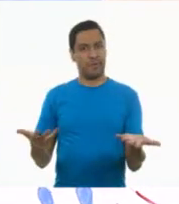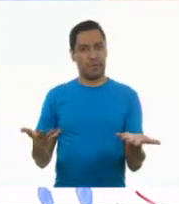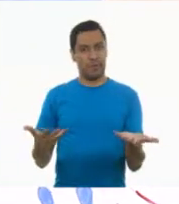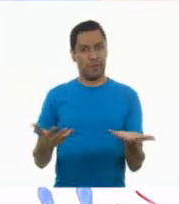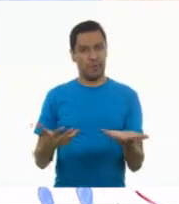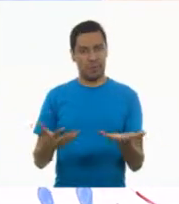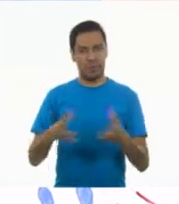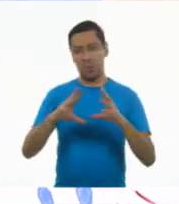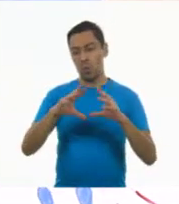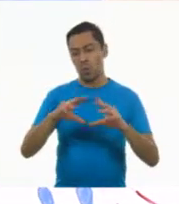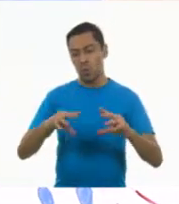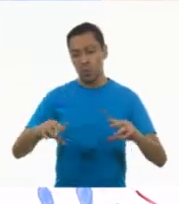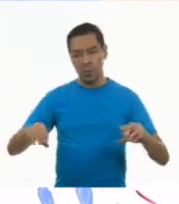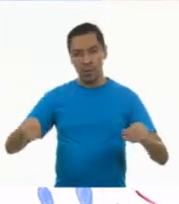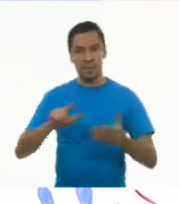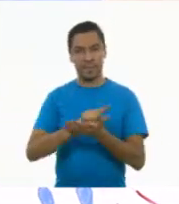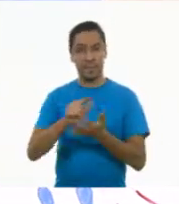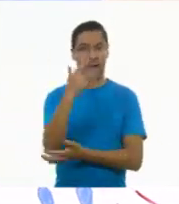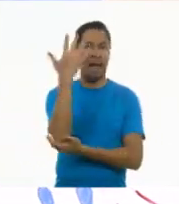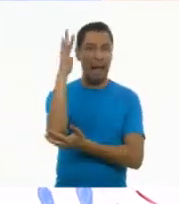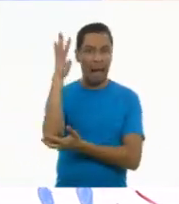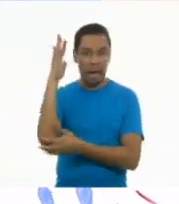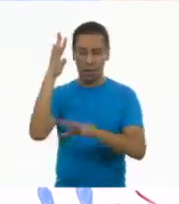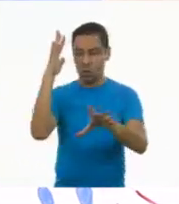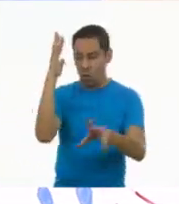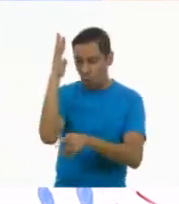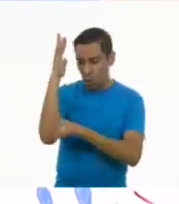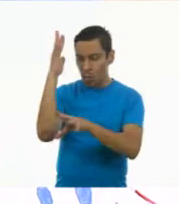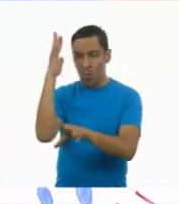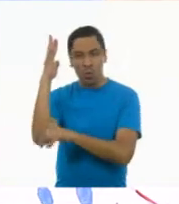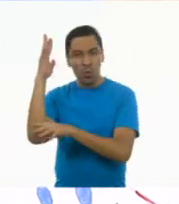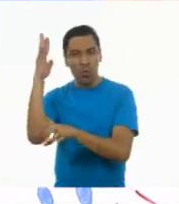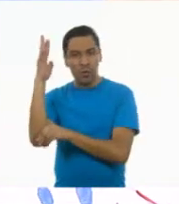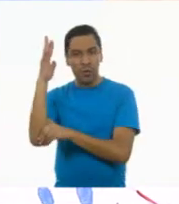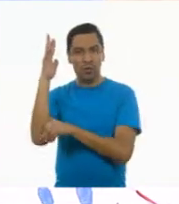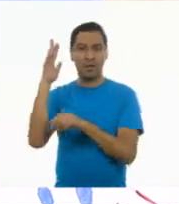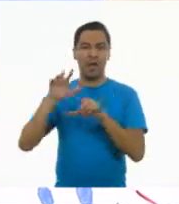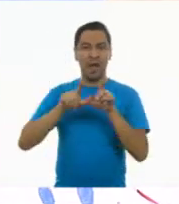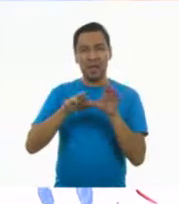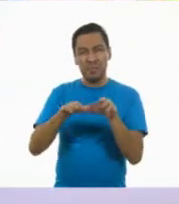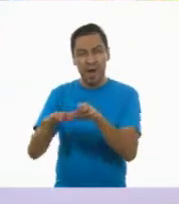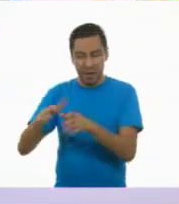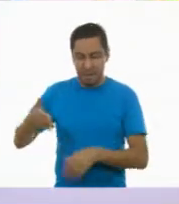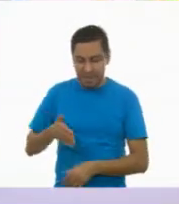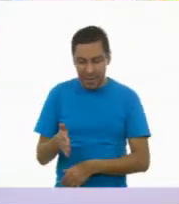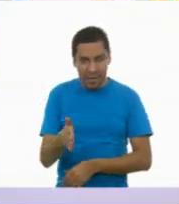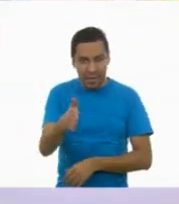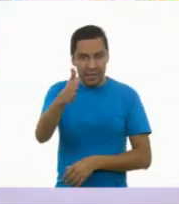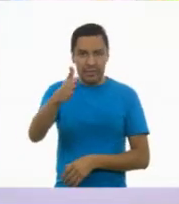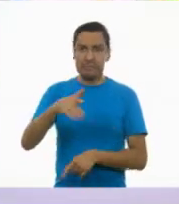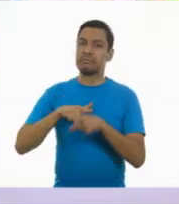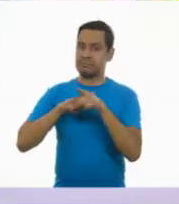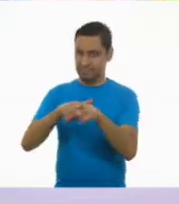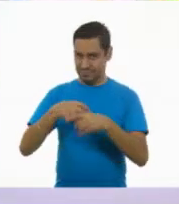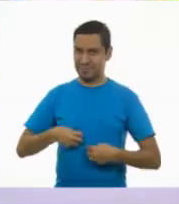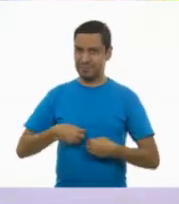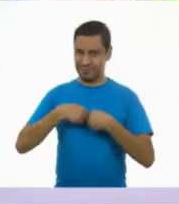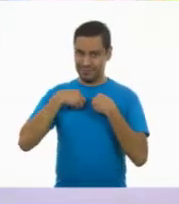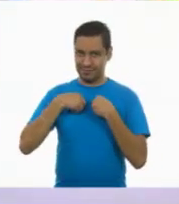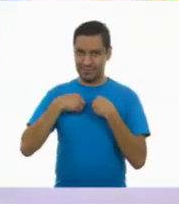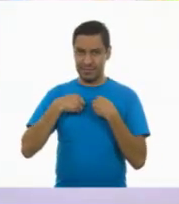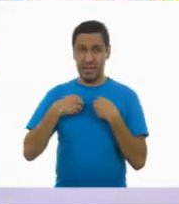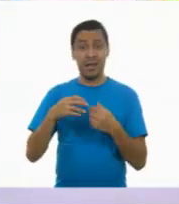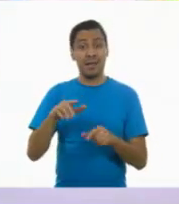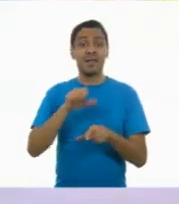más humedad para que los árboles, las plantas y los animalitos acuáticos se conservaran. Además, no